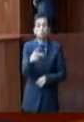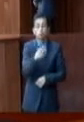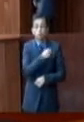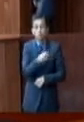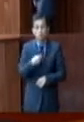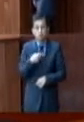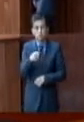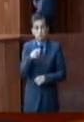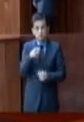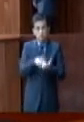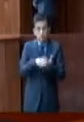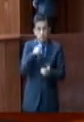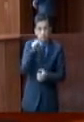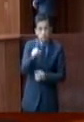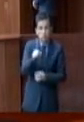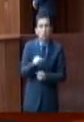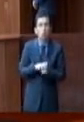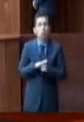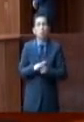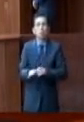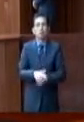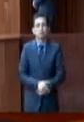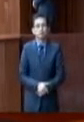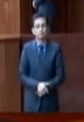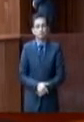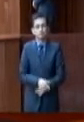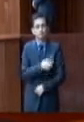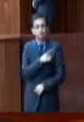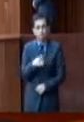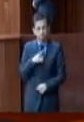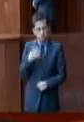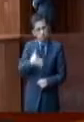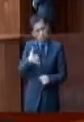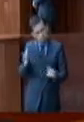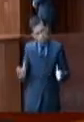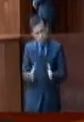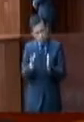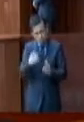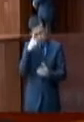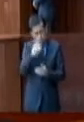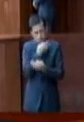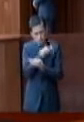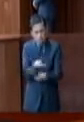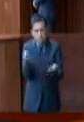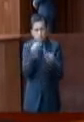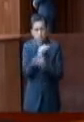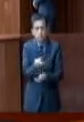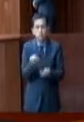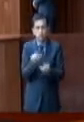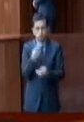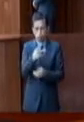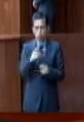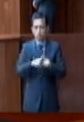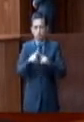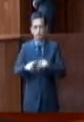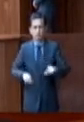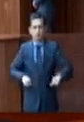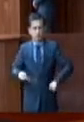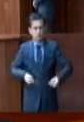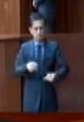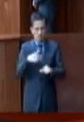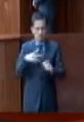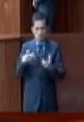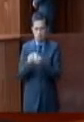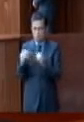sindicato es y propiciar la difusión de los actos en los que participe y los sindicatos